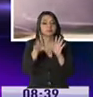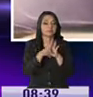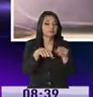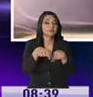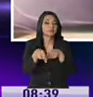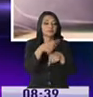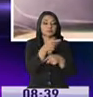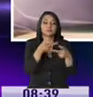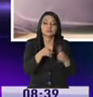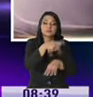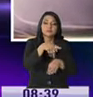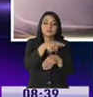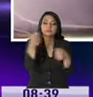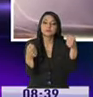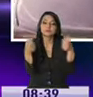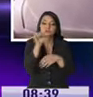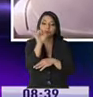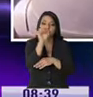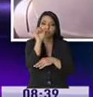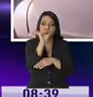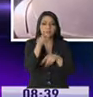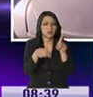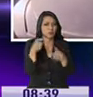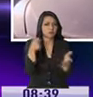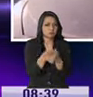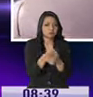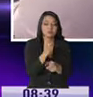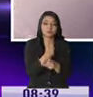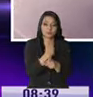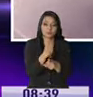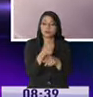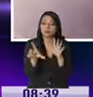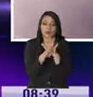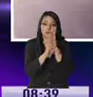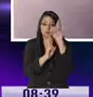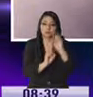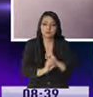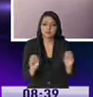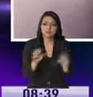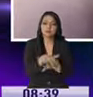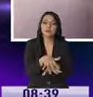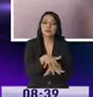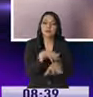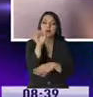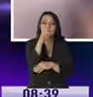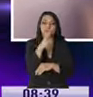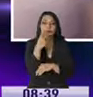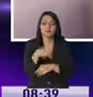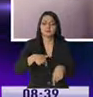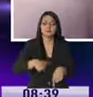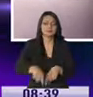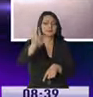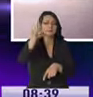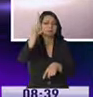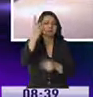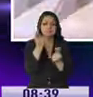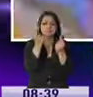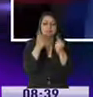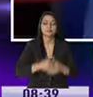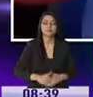también gestores de muchísimos accidentes por eso mismo. Y por favor, vayan despacito, pues yo les he visto cómo han hecho una bala